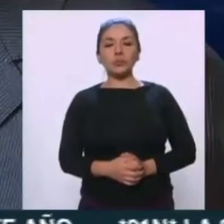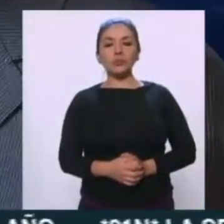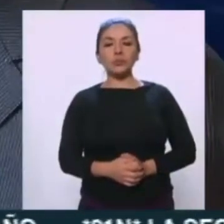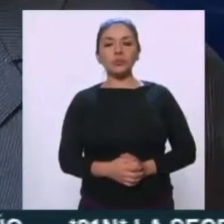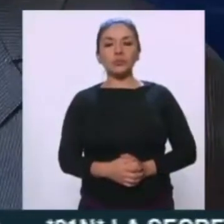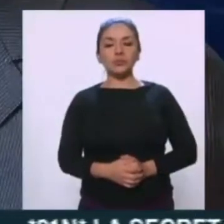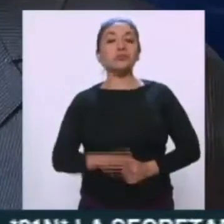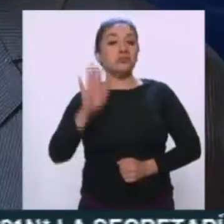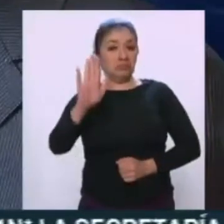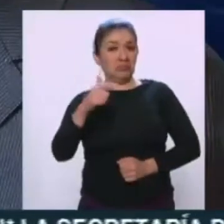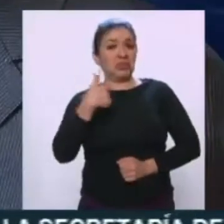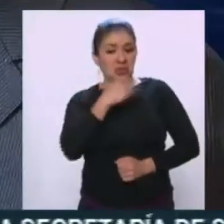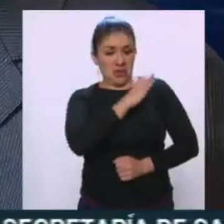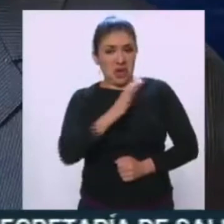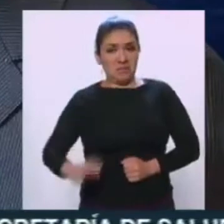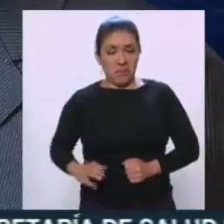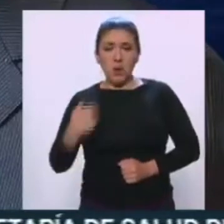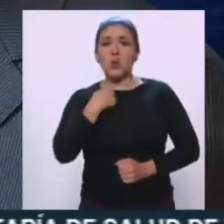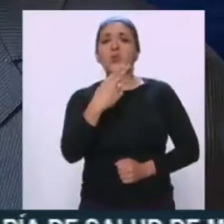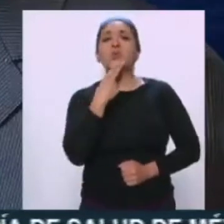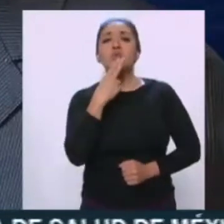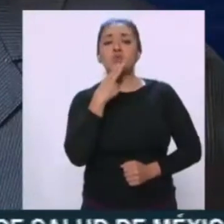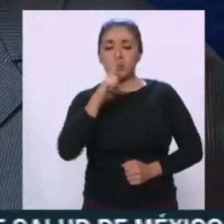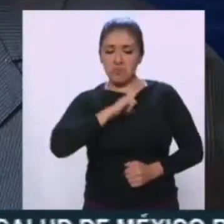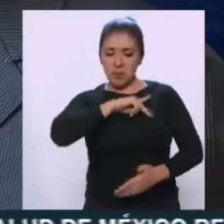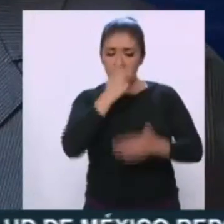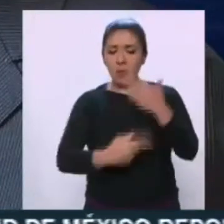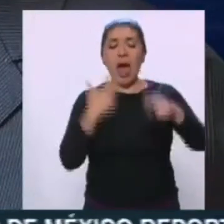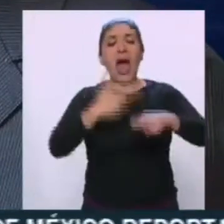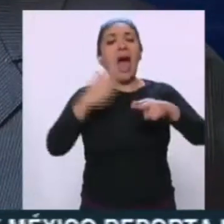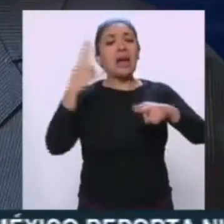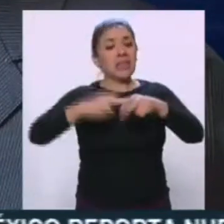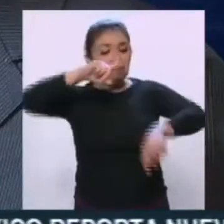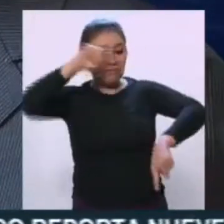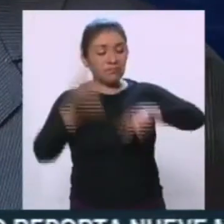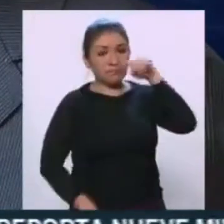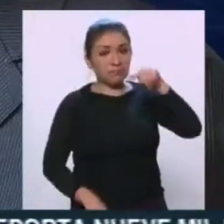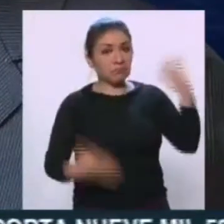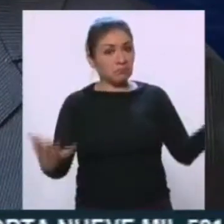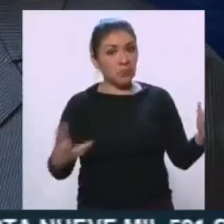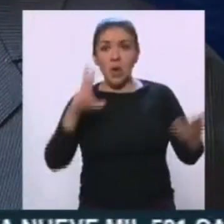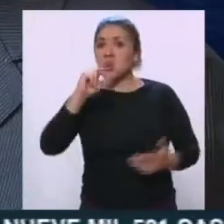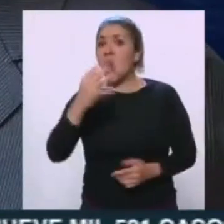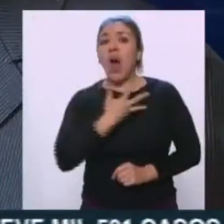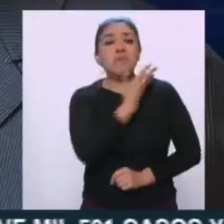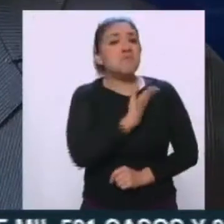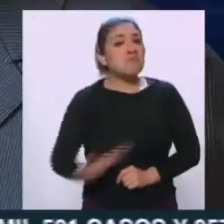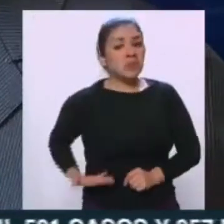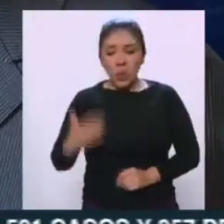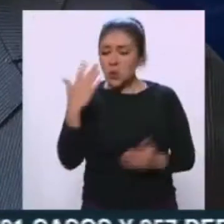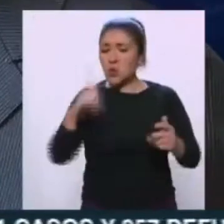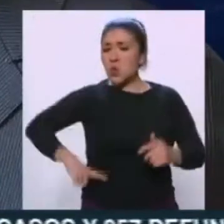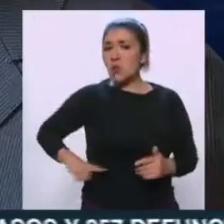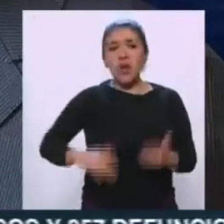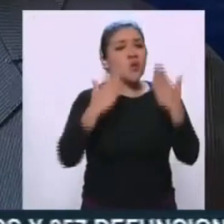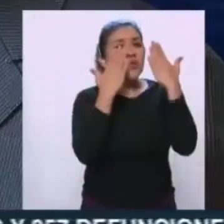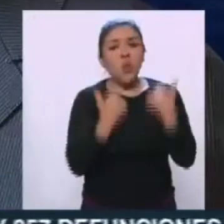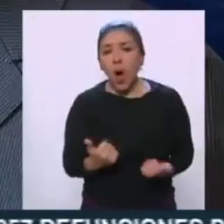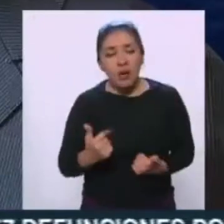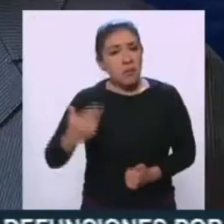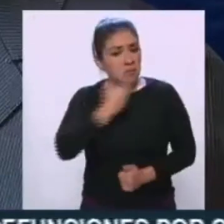Yo tengo una campaña que voy a usar en el programa hasta que me lo quiten. No tenemos presidente, no hay gobierno, no tenemos